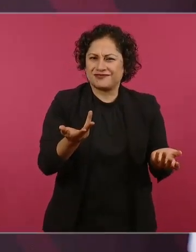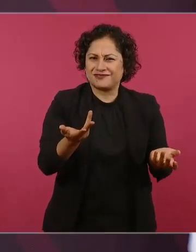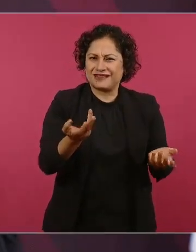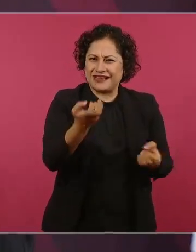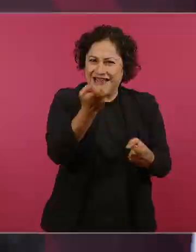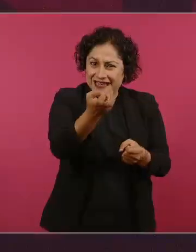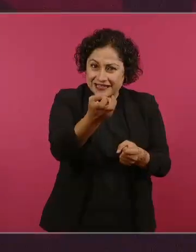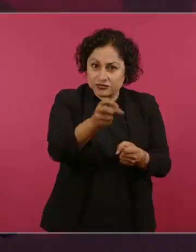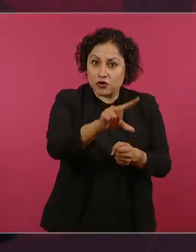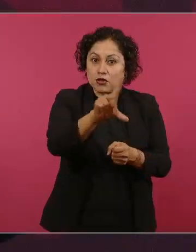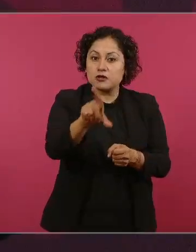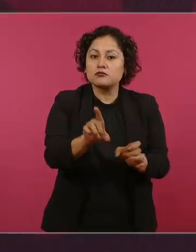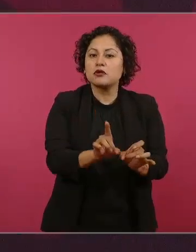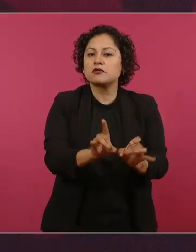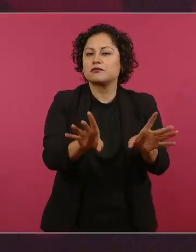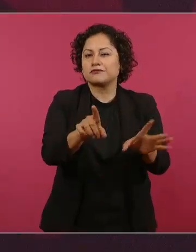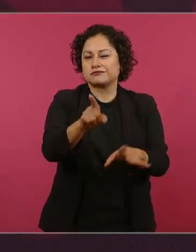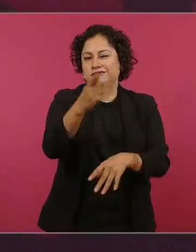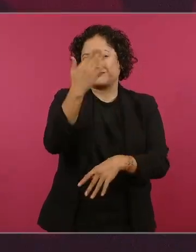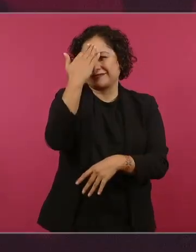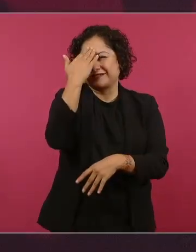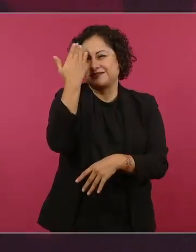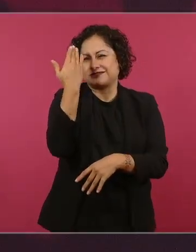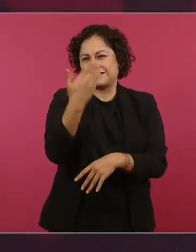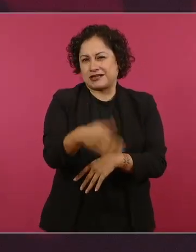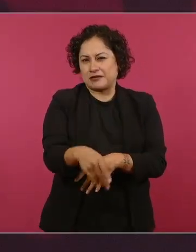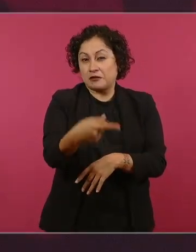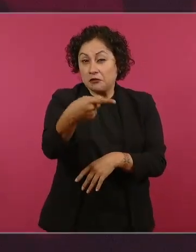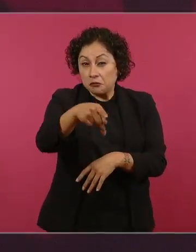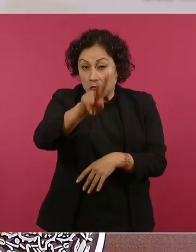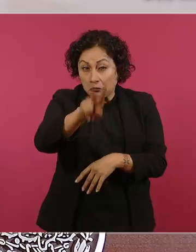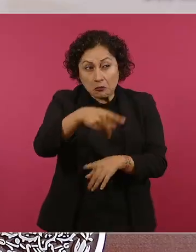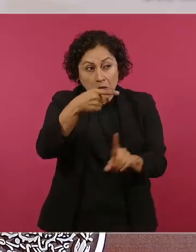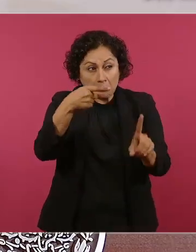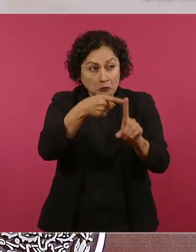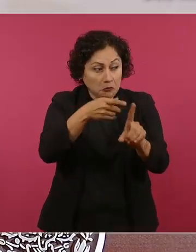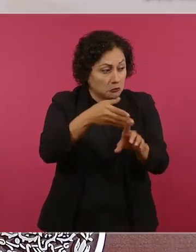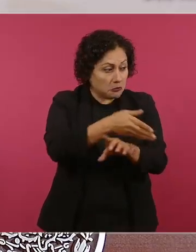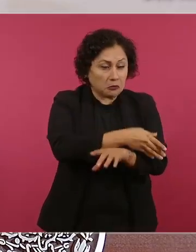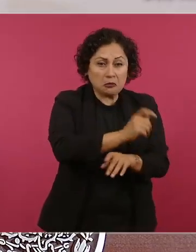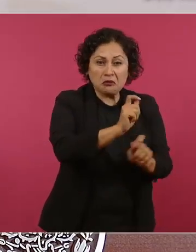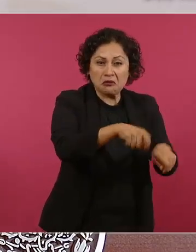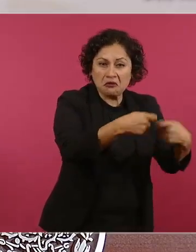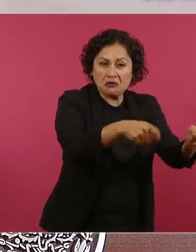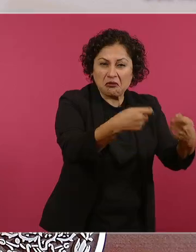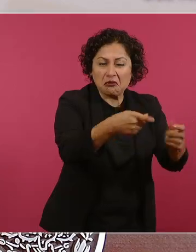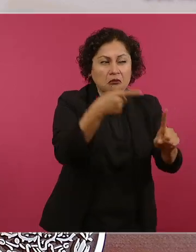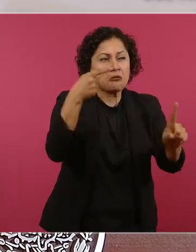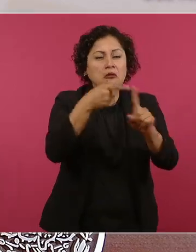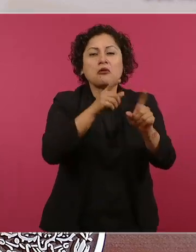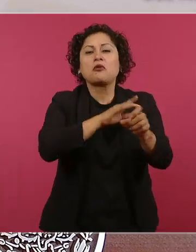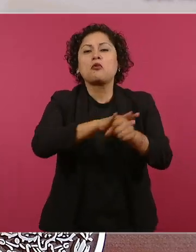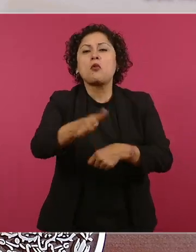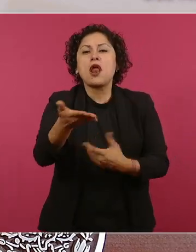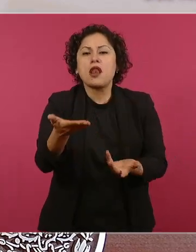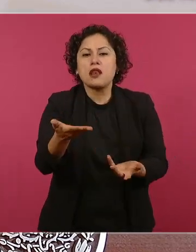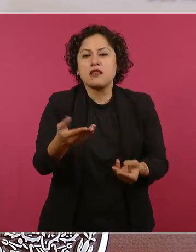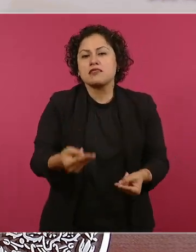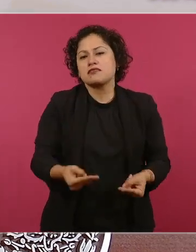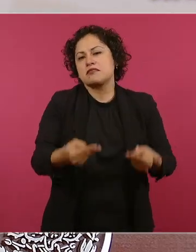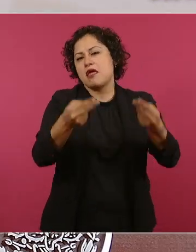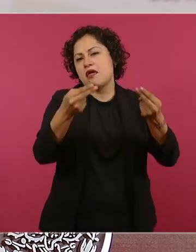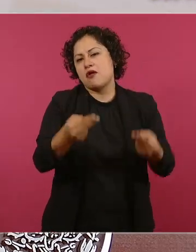Todo para hacer negocios, ayudar a familiares,